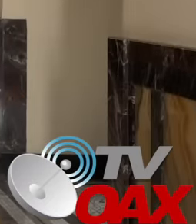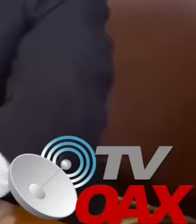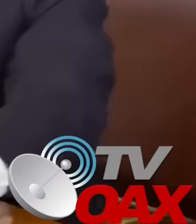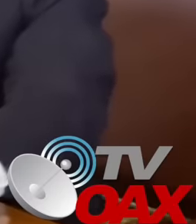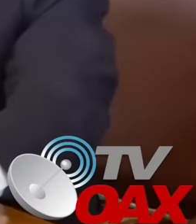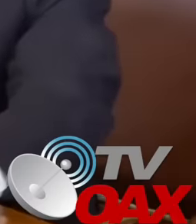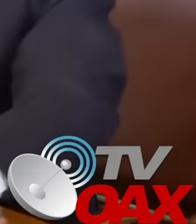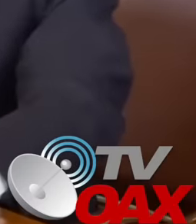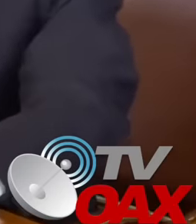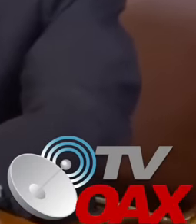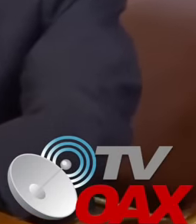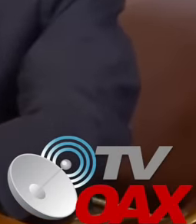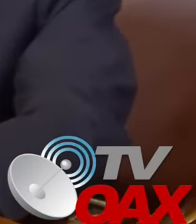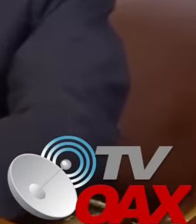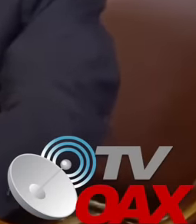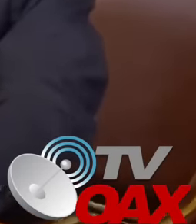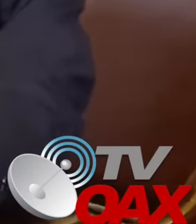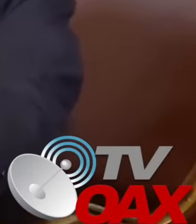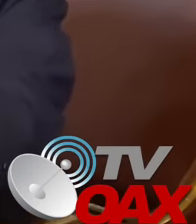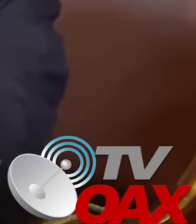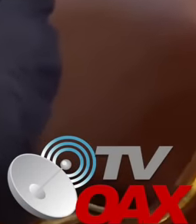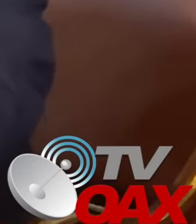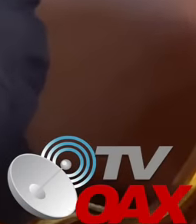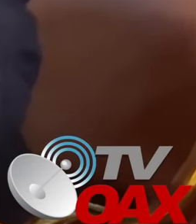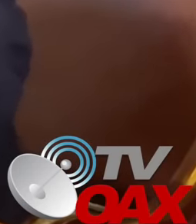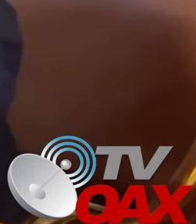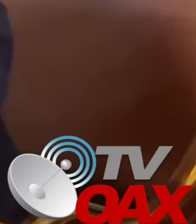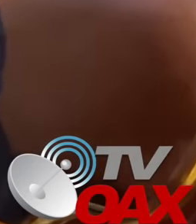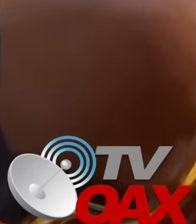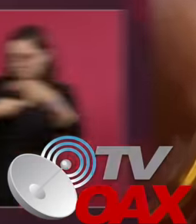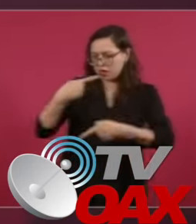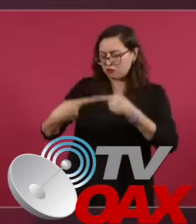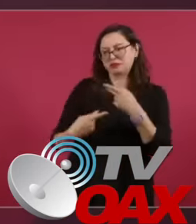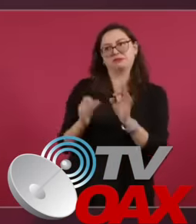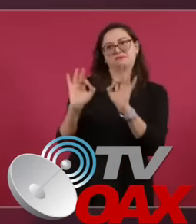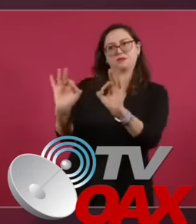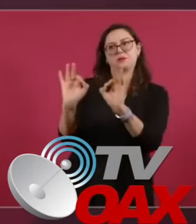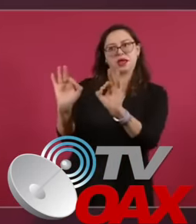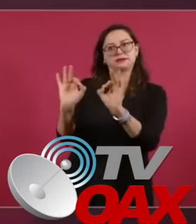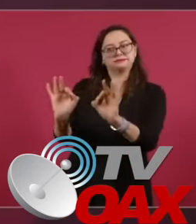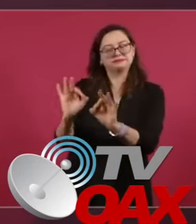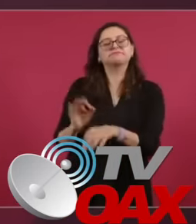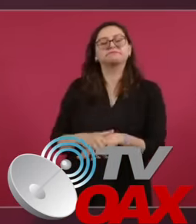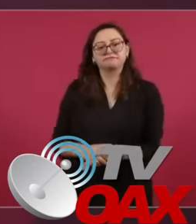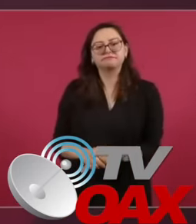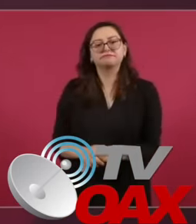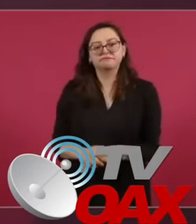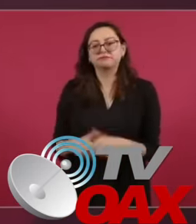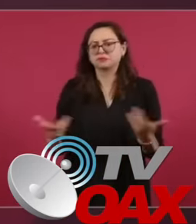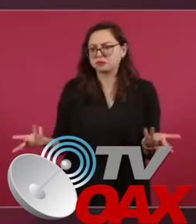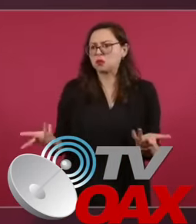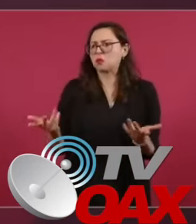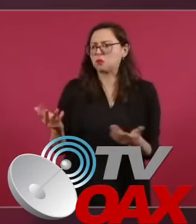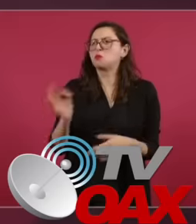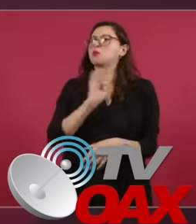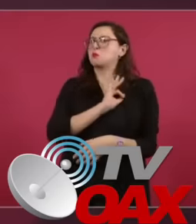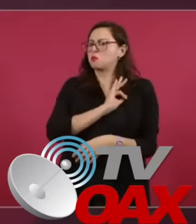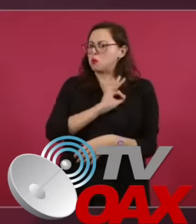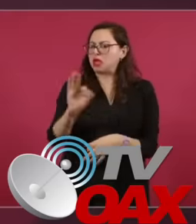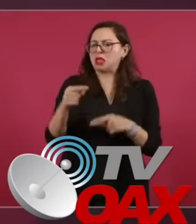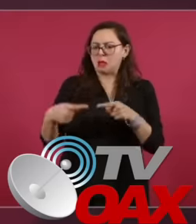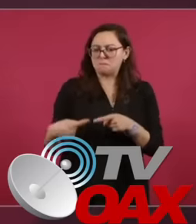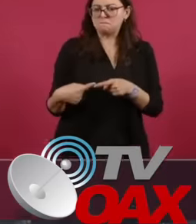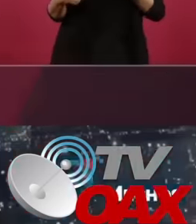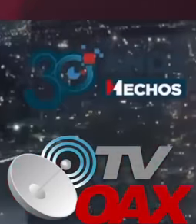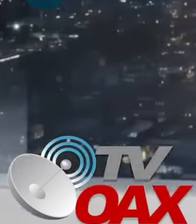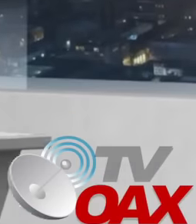país y cómo se lleva el control y los registros. El presidente López Obrador aprovechó la oportunidad para enviarle